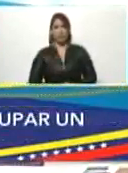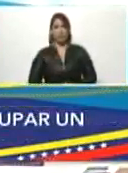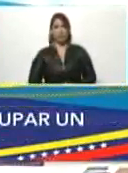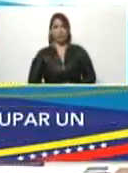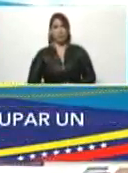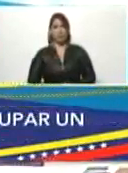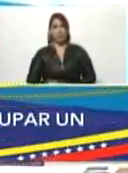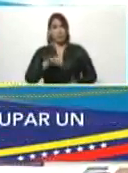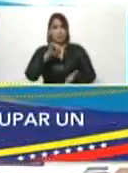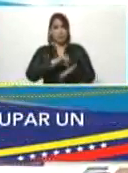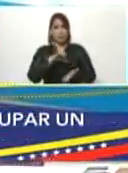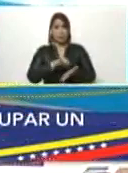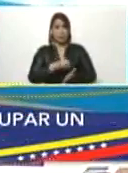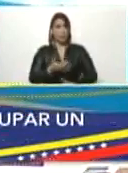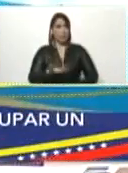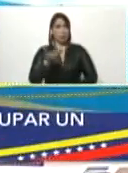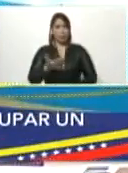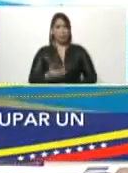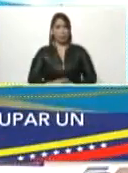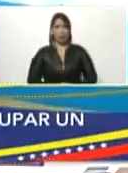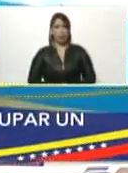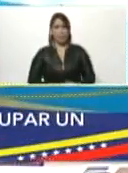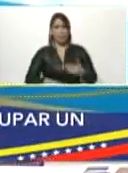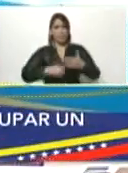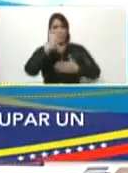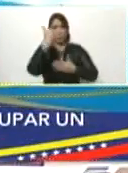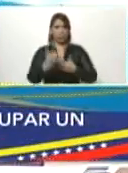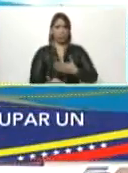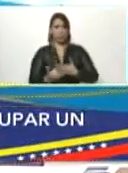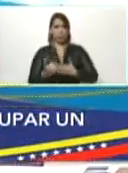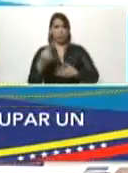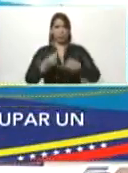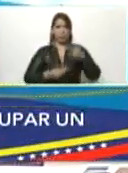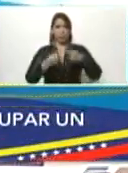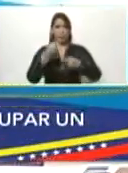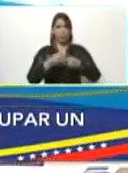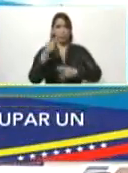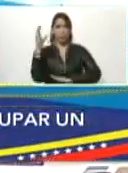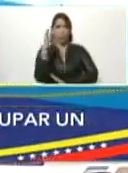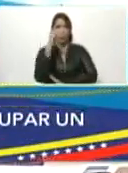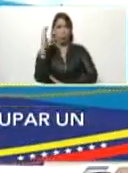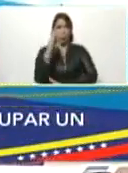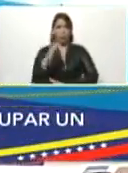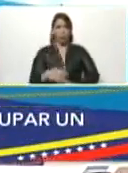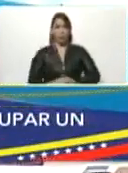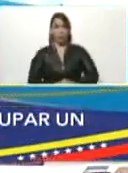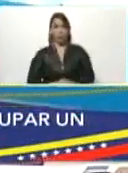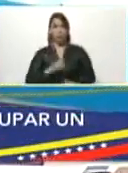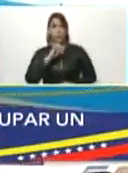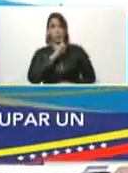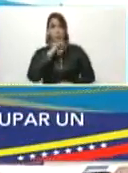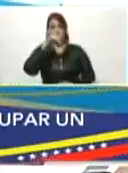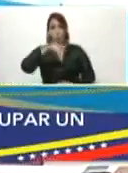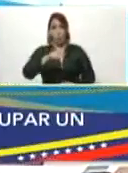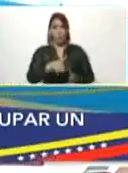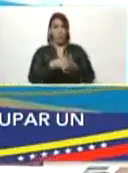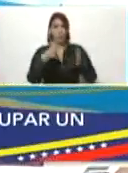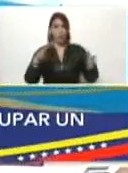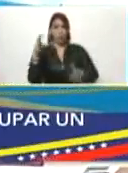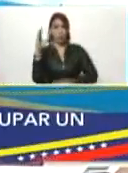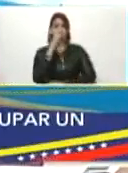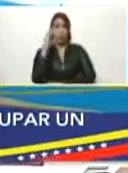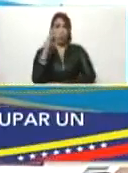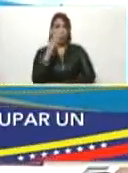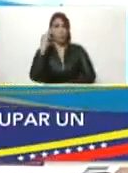el eje fundamental de su proyecto, construir Colombia, la que llamamos hoy la Gran Colombia, la